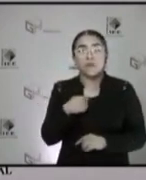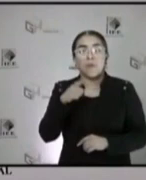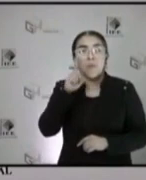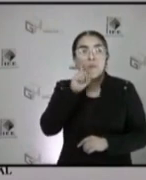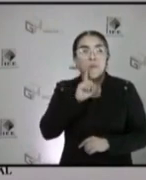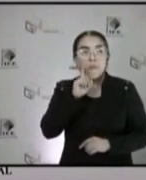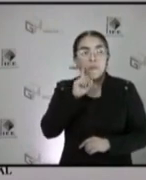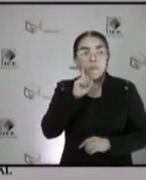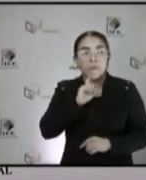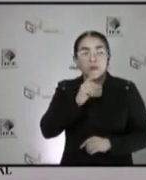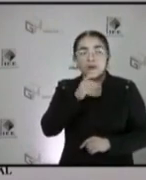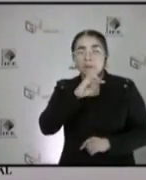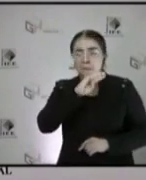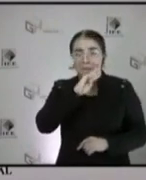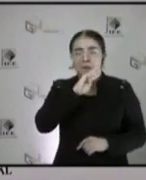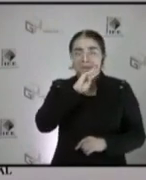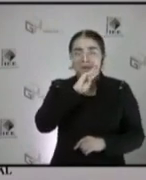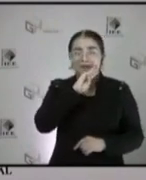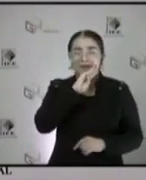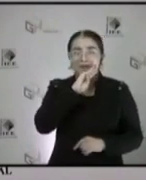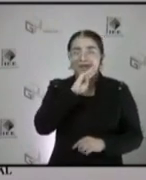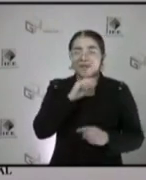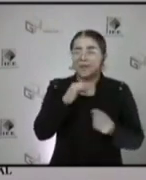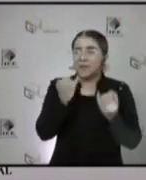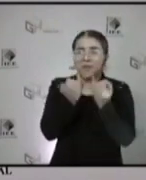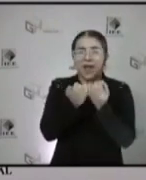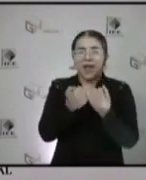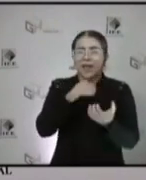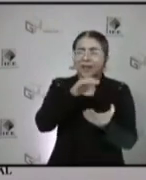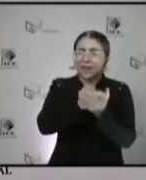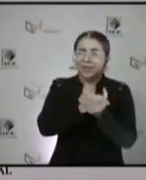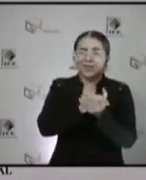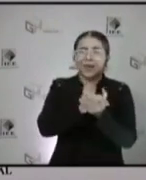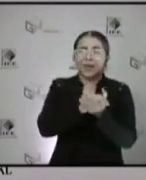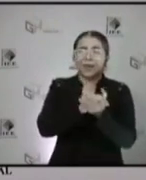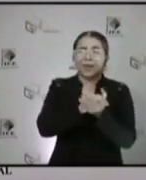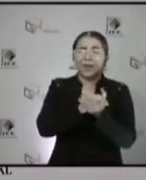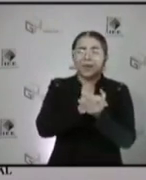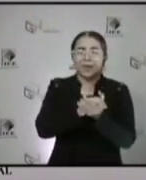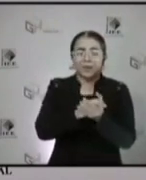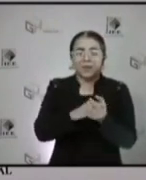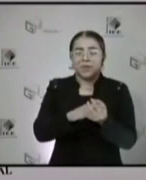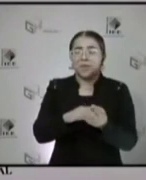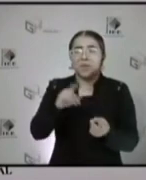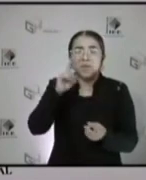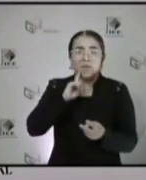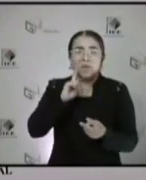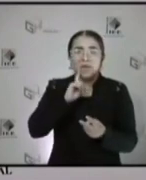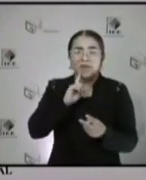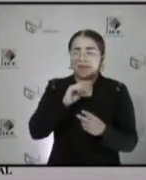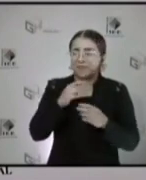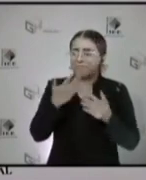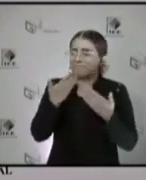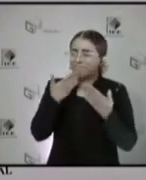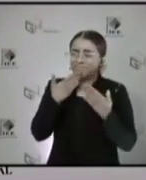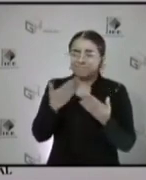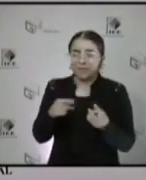una excepcional mujer. Estoy casado con una mujer increíble y tengo la dicha de ser padre de una jovencita